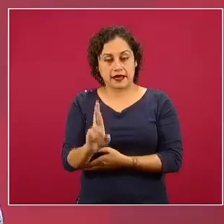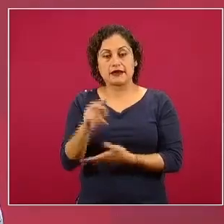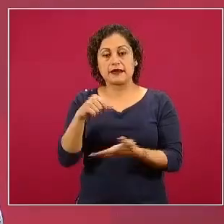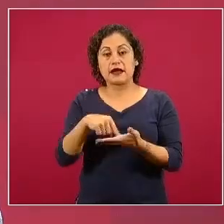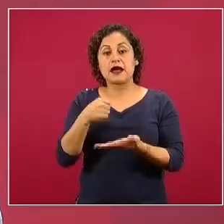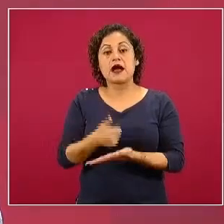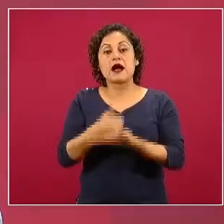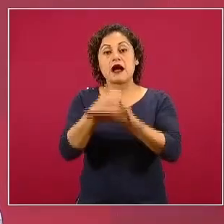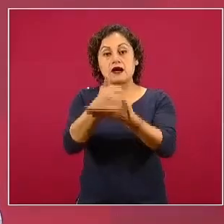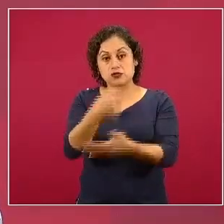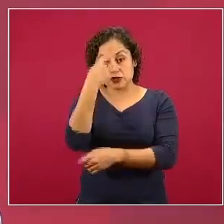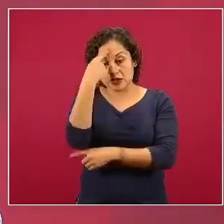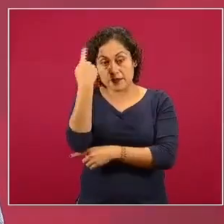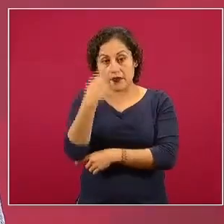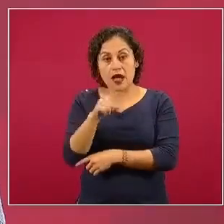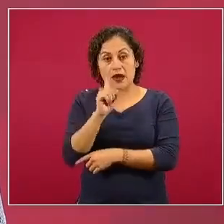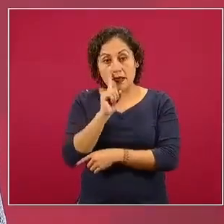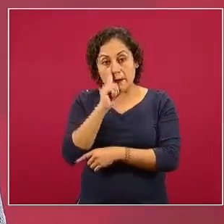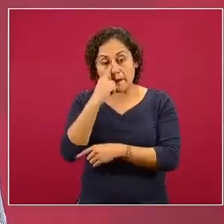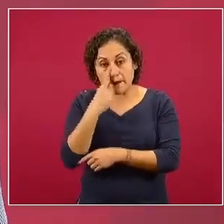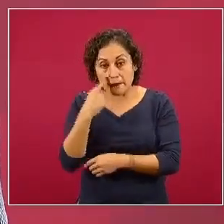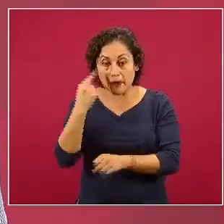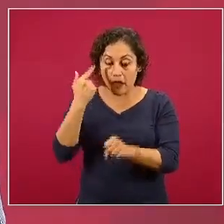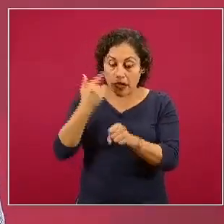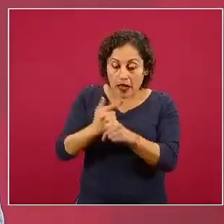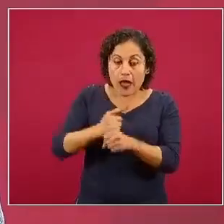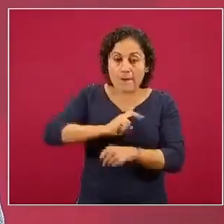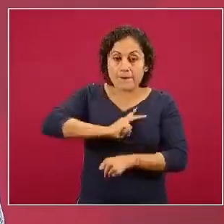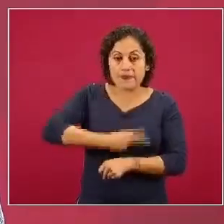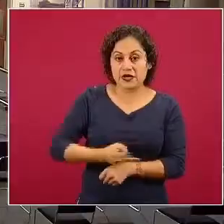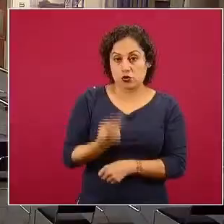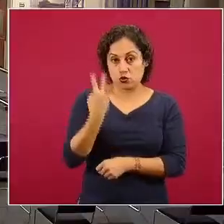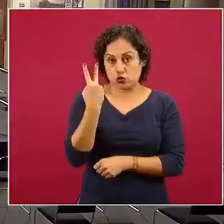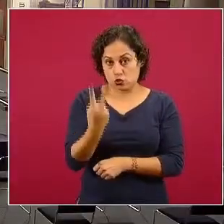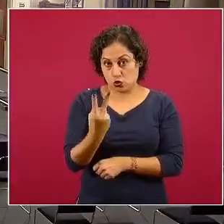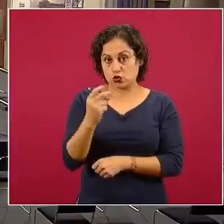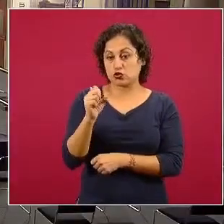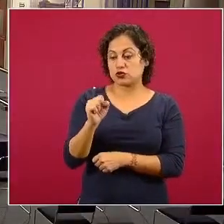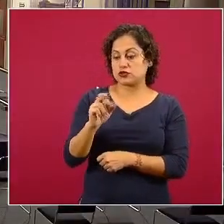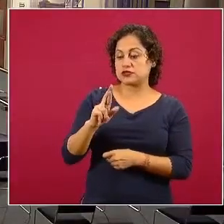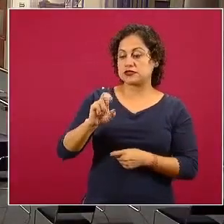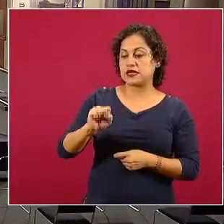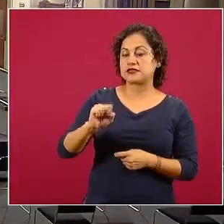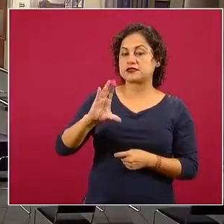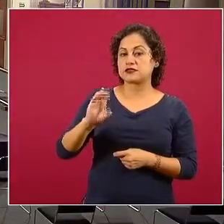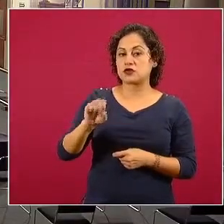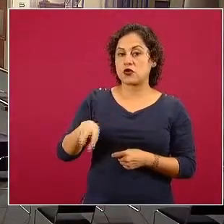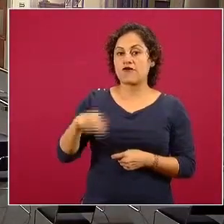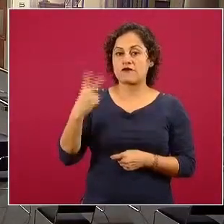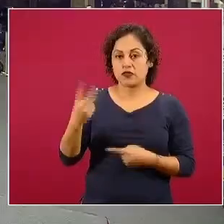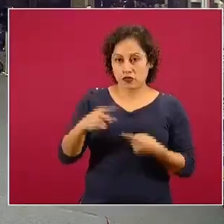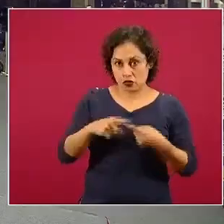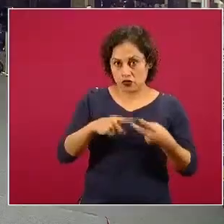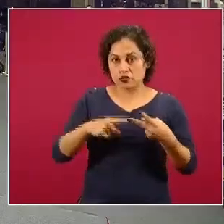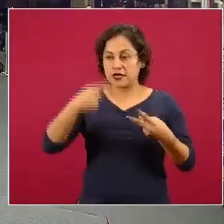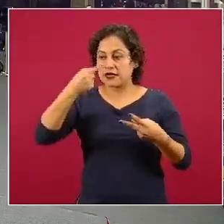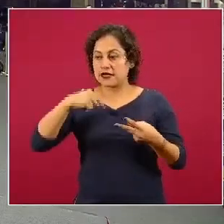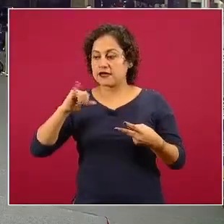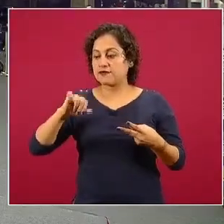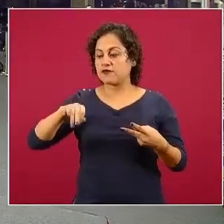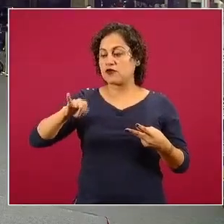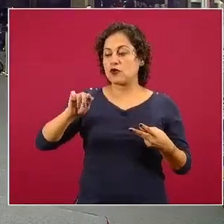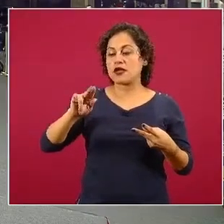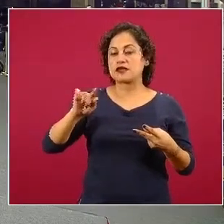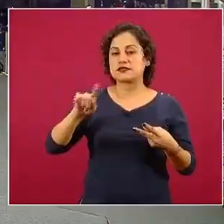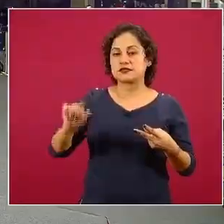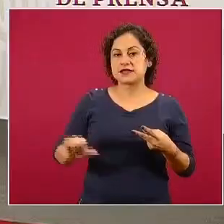de detectar ambos virus. O sea, detectan virus SARS-CoV-2 y detectan virus de influenza A y virus